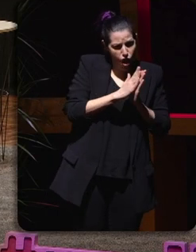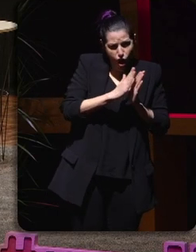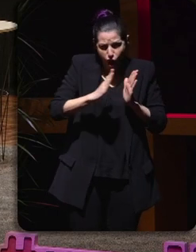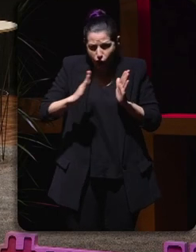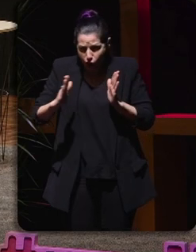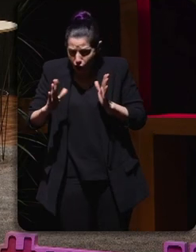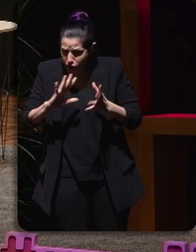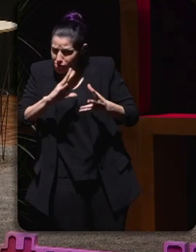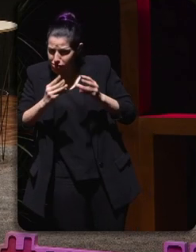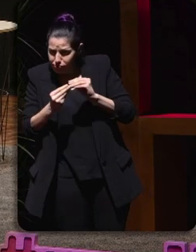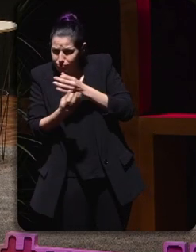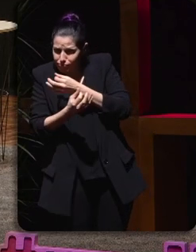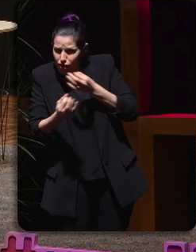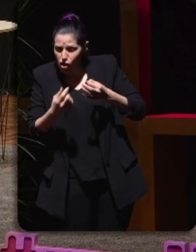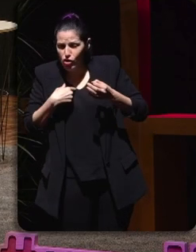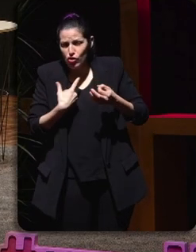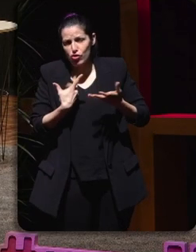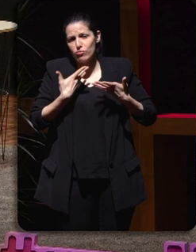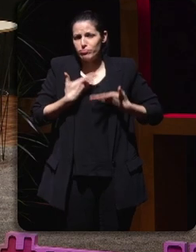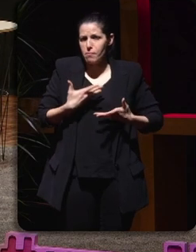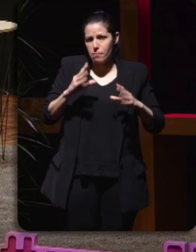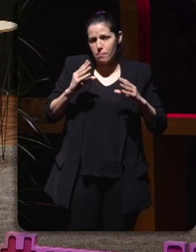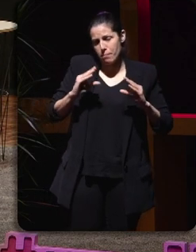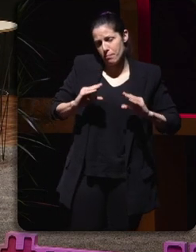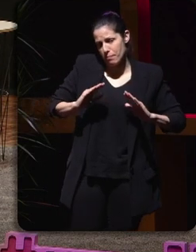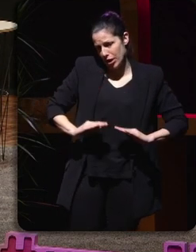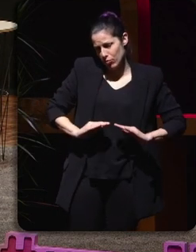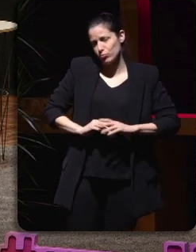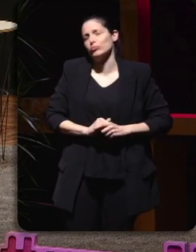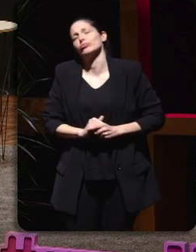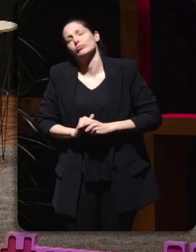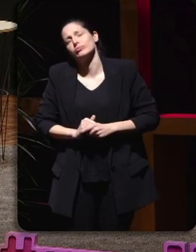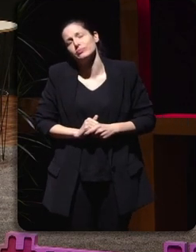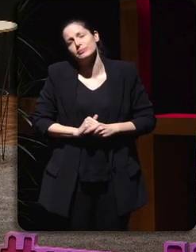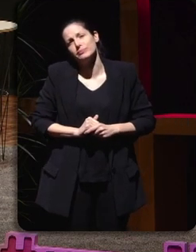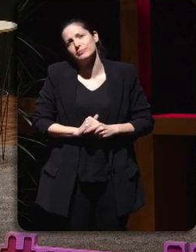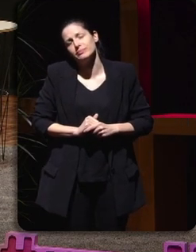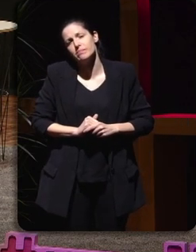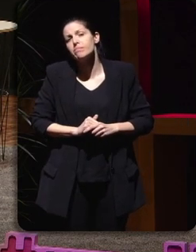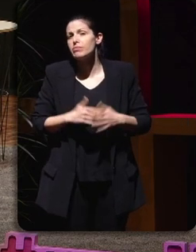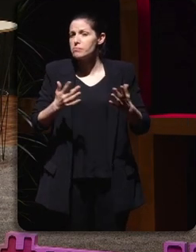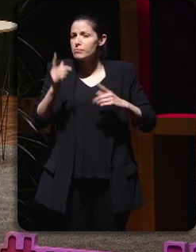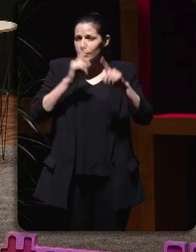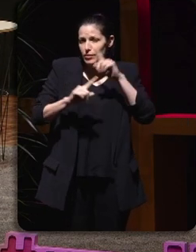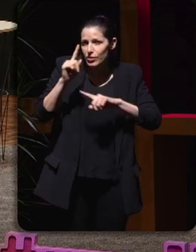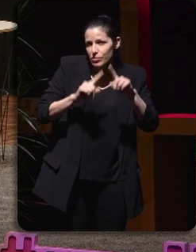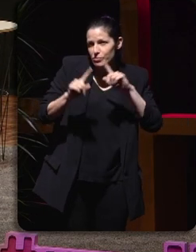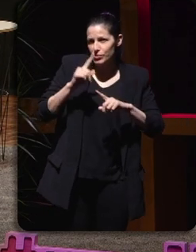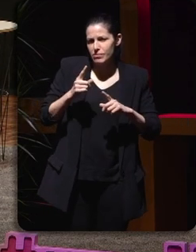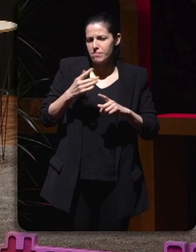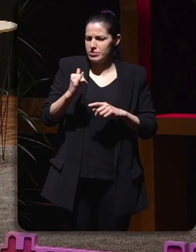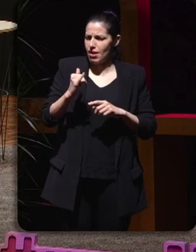sido bastante mejor y yo me habría llevado menos disgusto Pero estos son los problemas que tienen